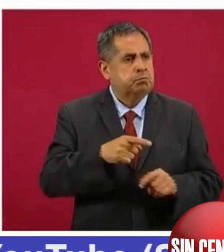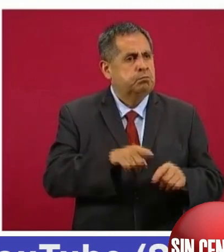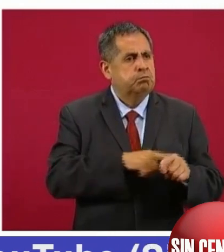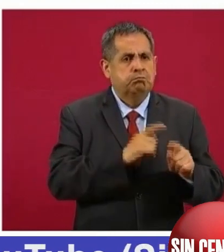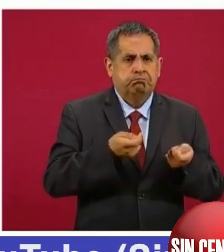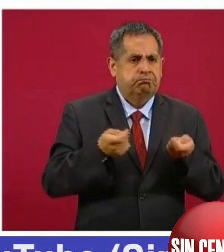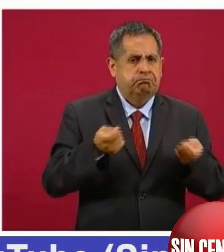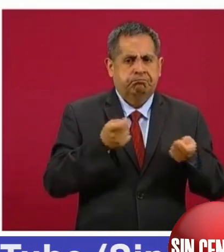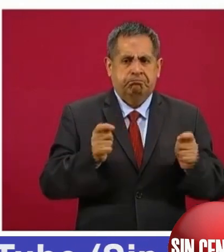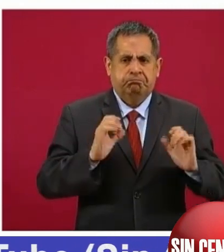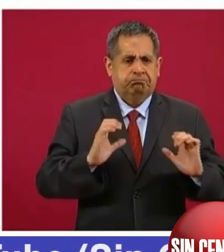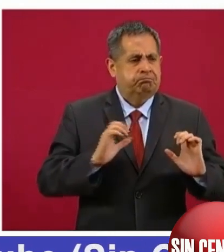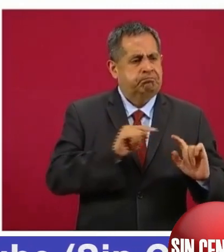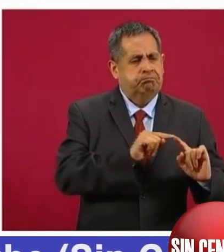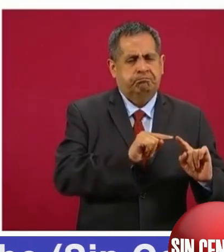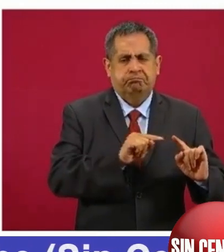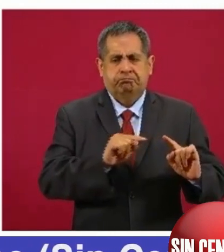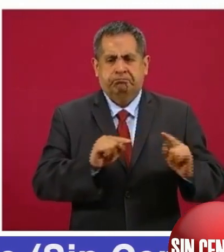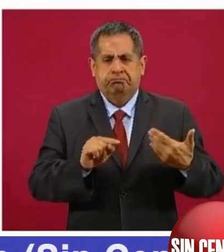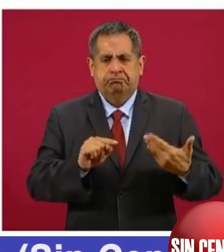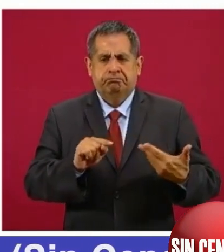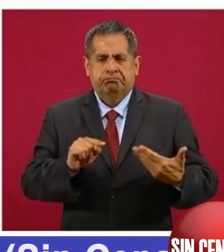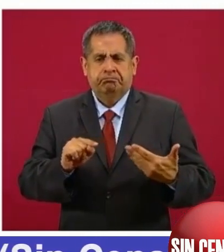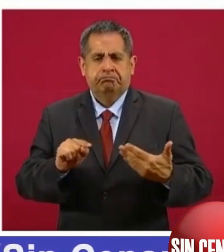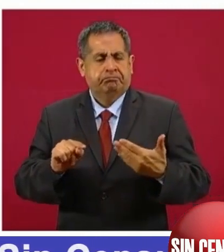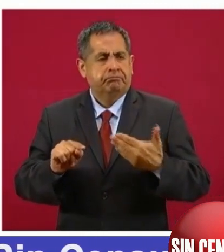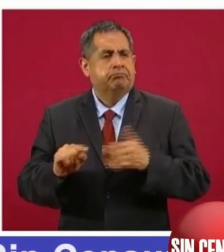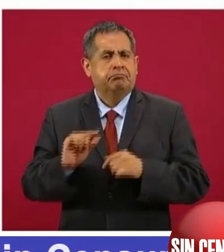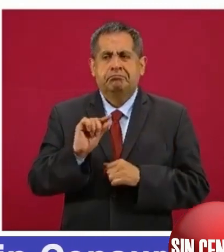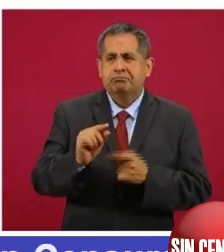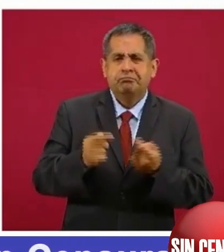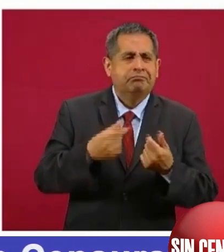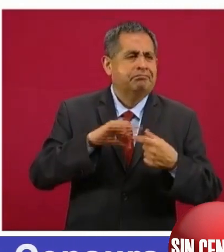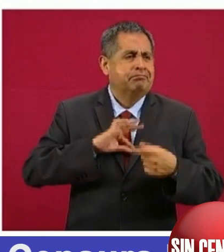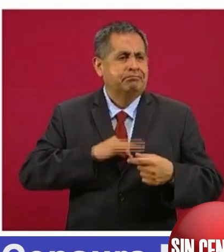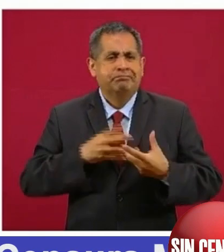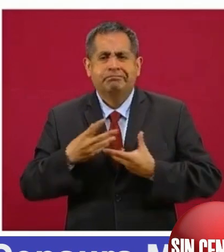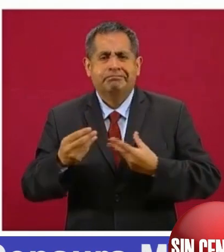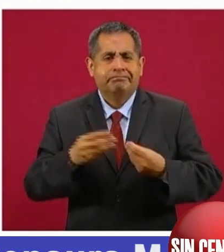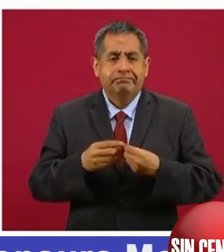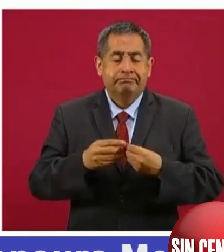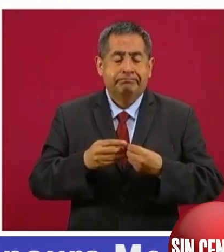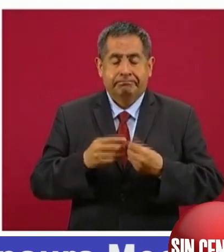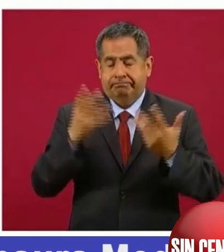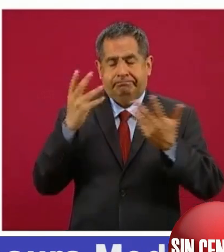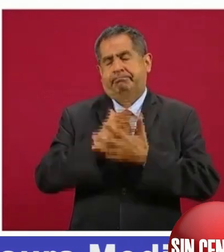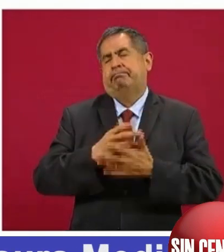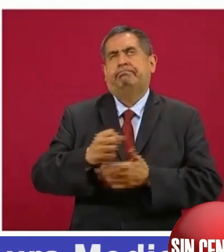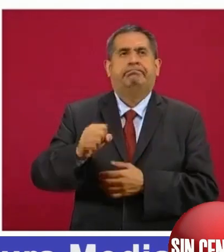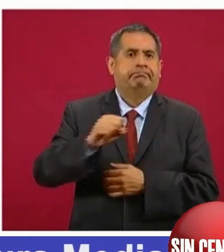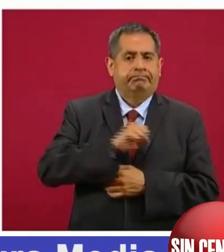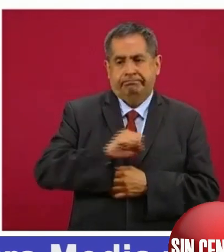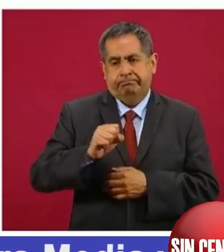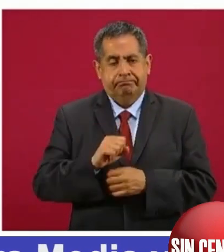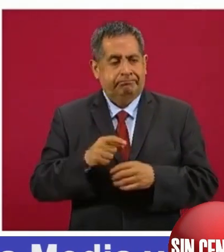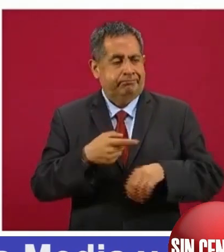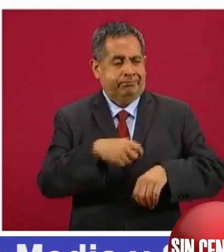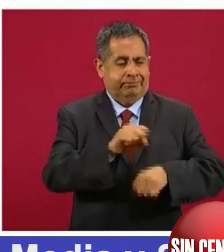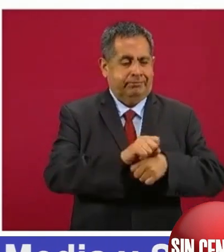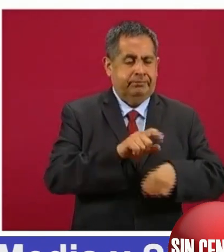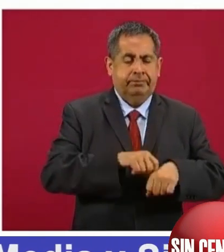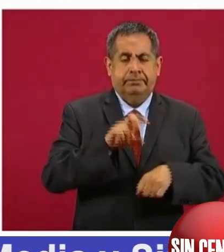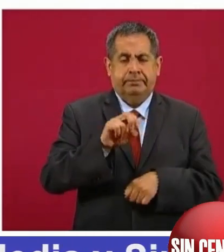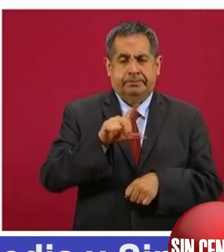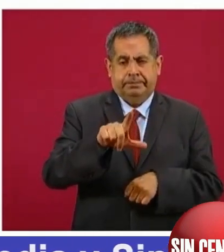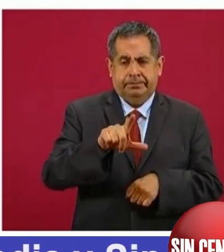de control en esta meseta larga de muy poca transmisión, y de repente tuvo a partir de la semana 37 del año,